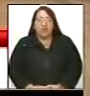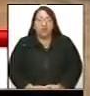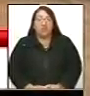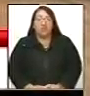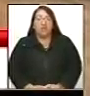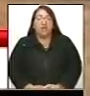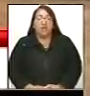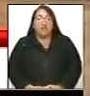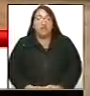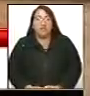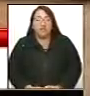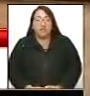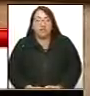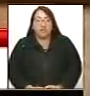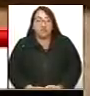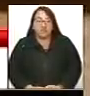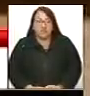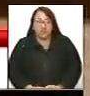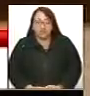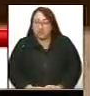¿Ves? Ahí está.